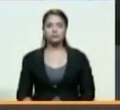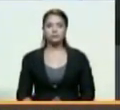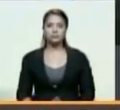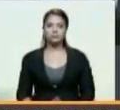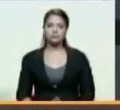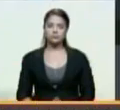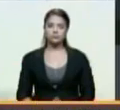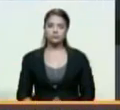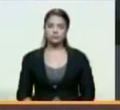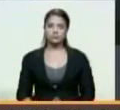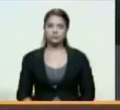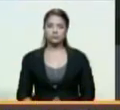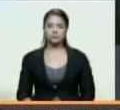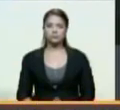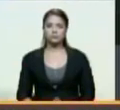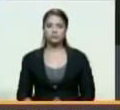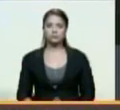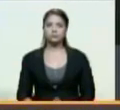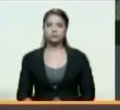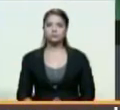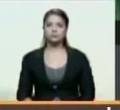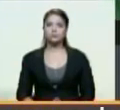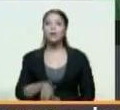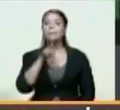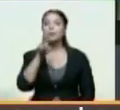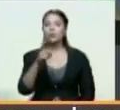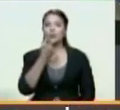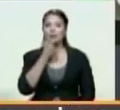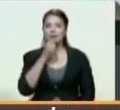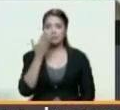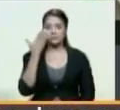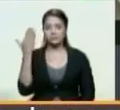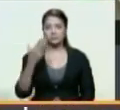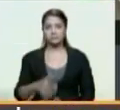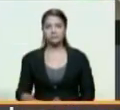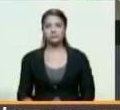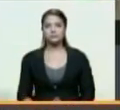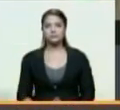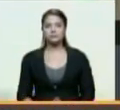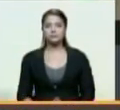seek closer economic ties with Russia and China to ease the economic crisis?